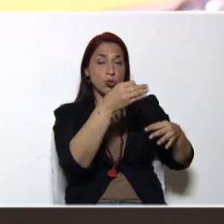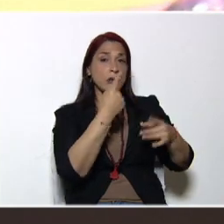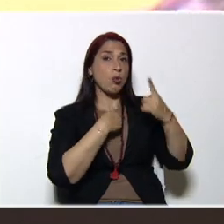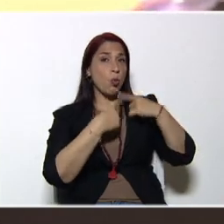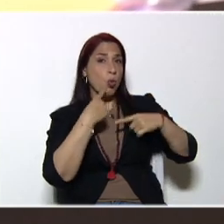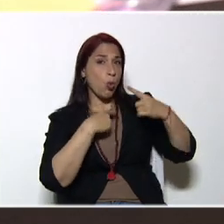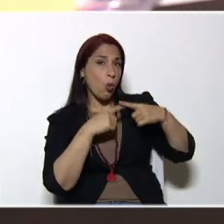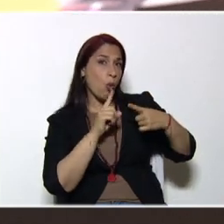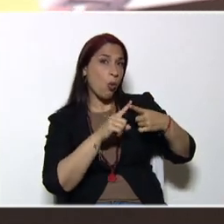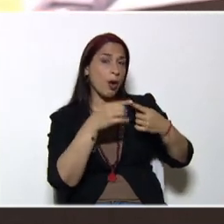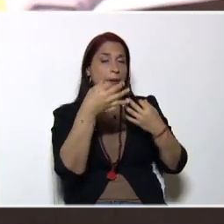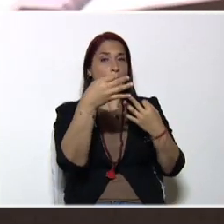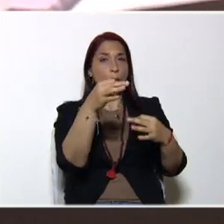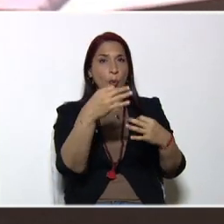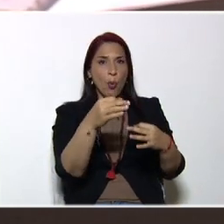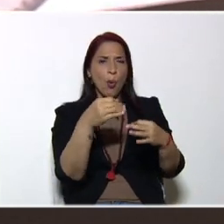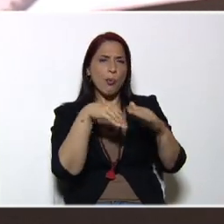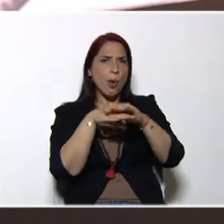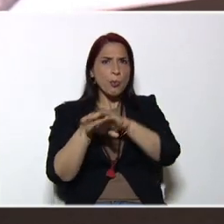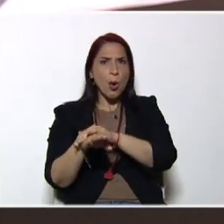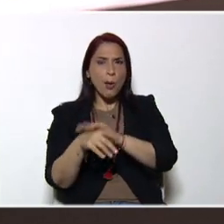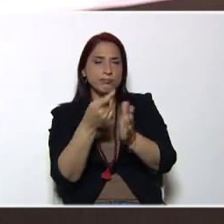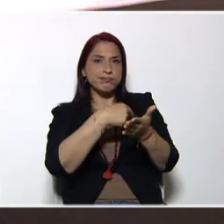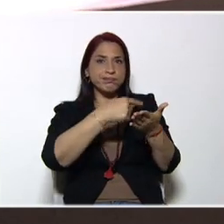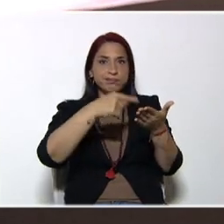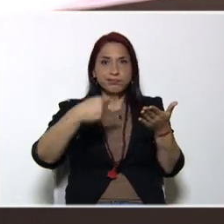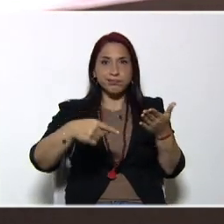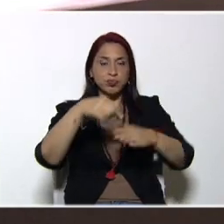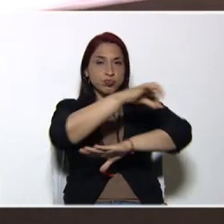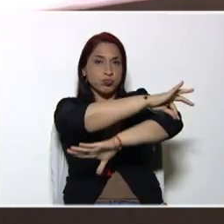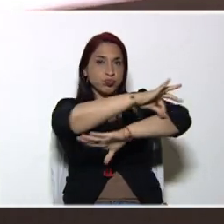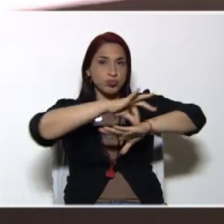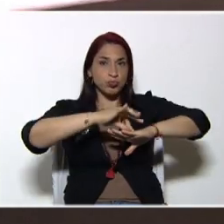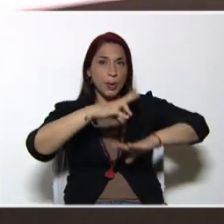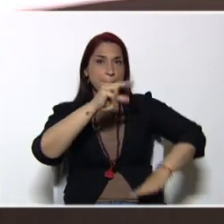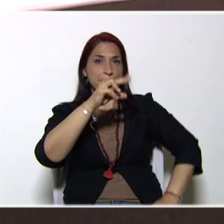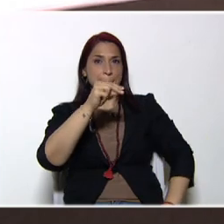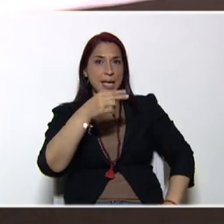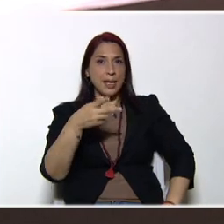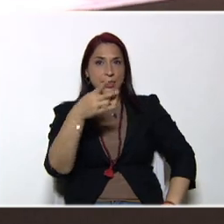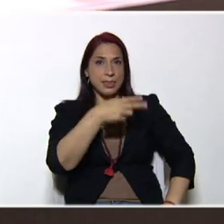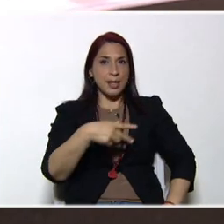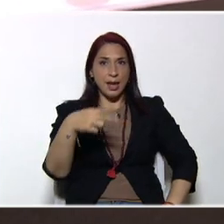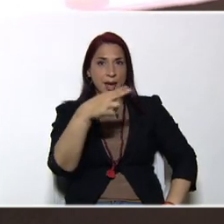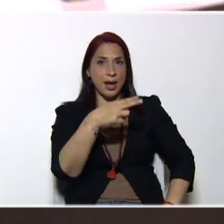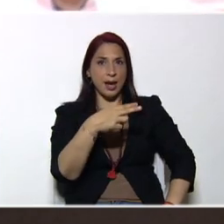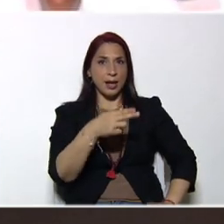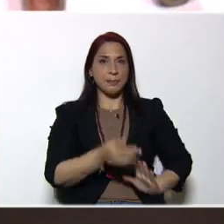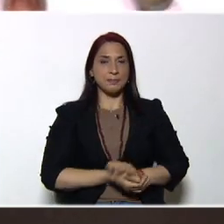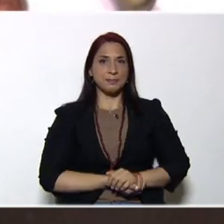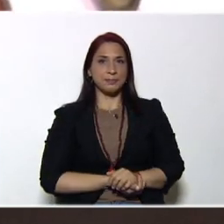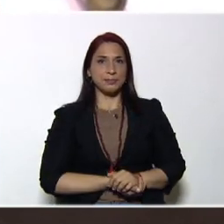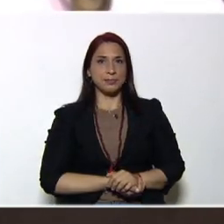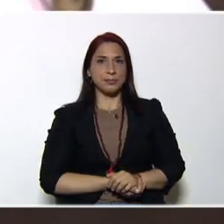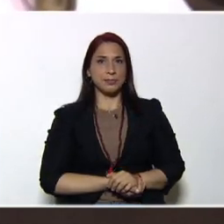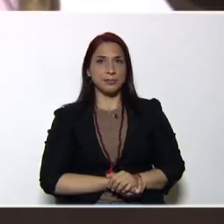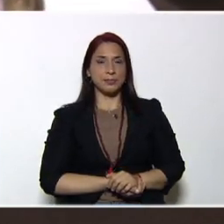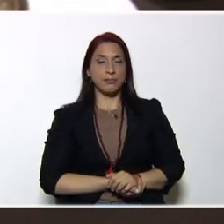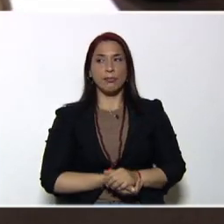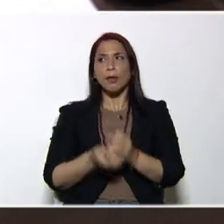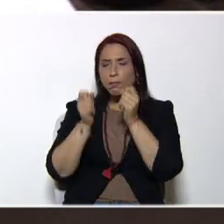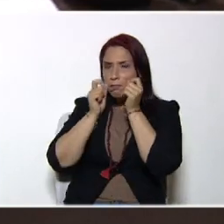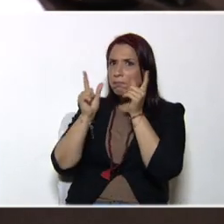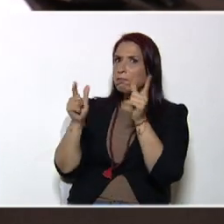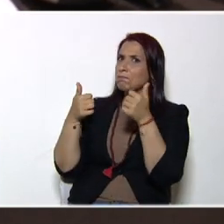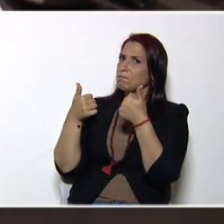colores, hojas de reciclaje, marcadores, regla, pega, tijera o exacto como lo tenemos acá. Oye, qué bien